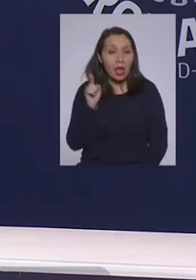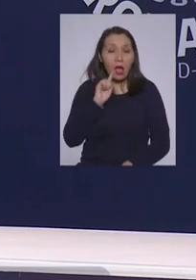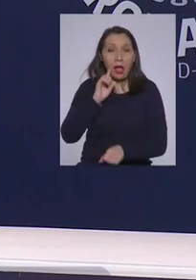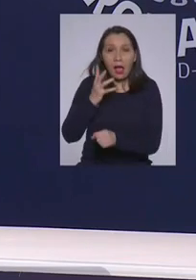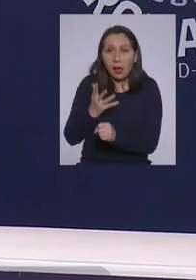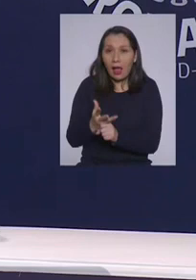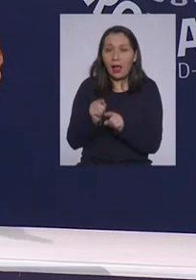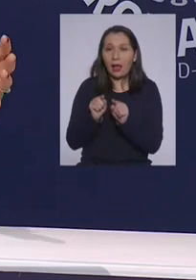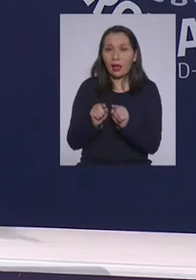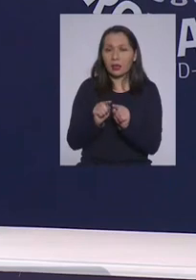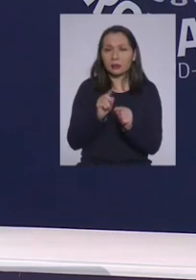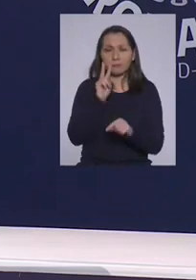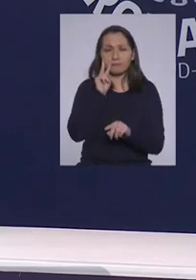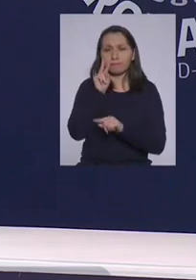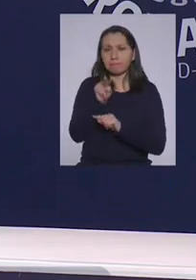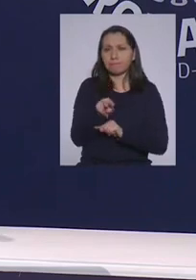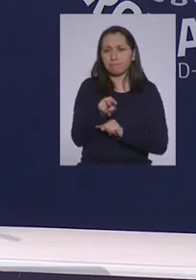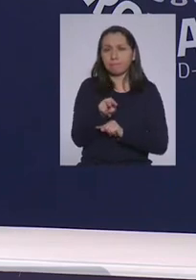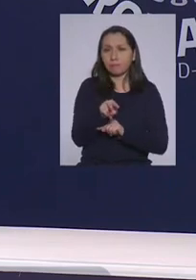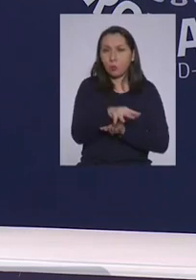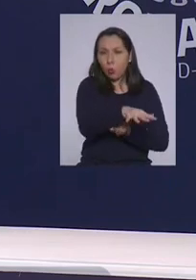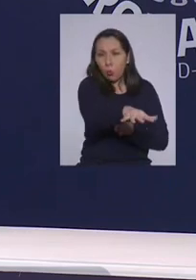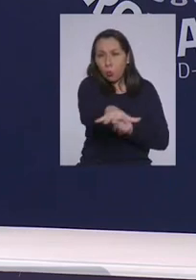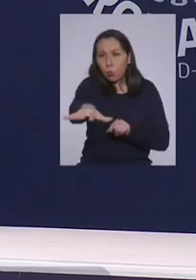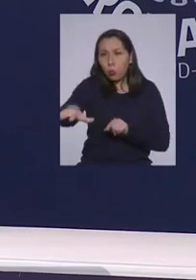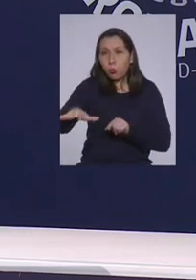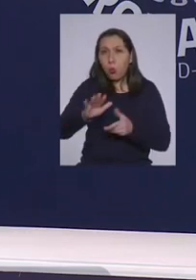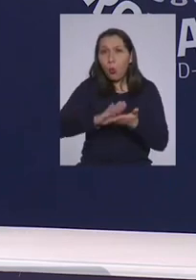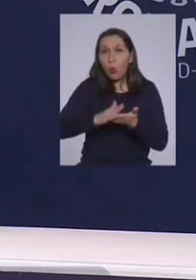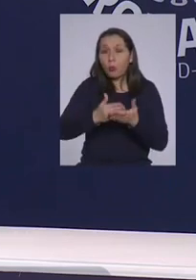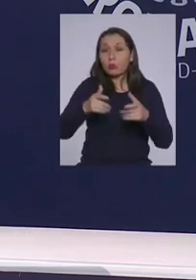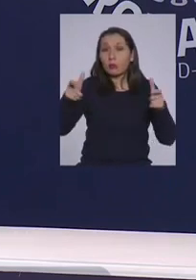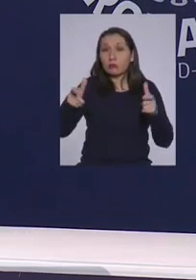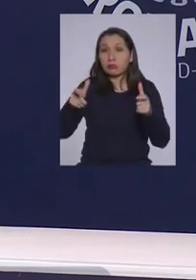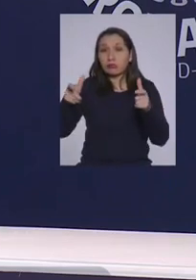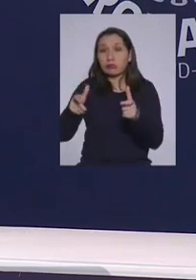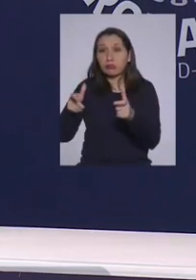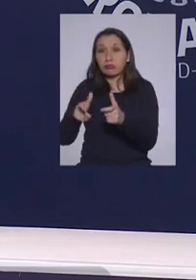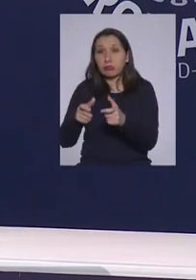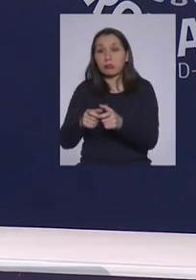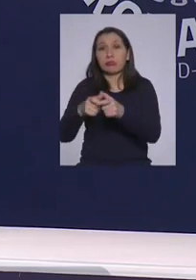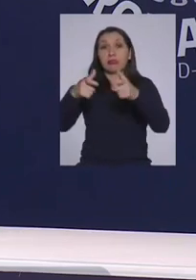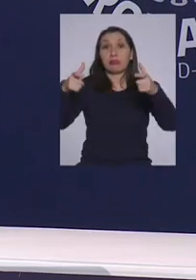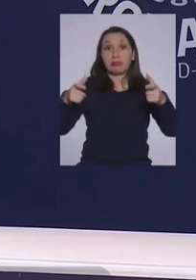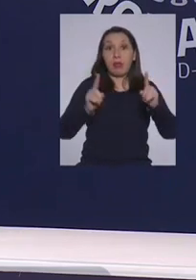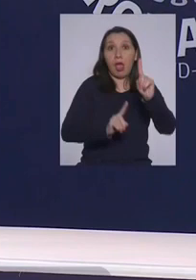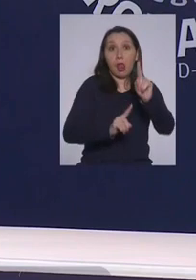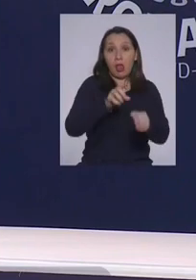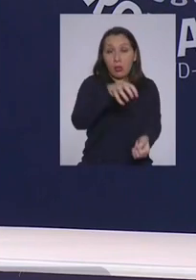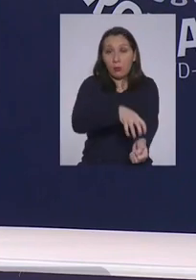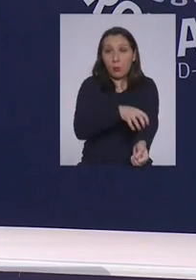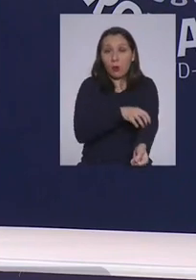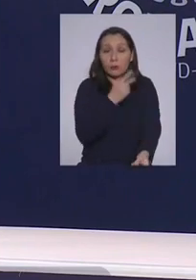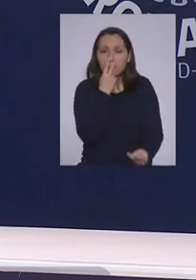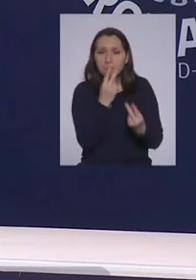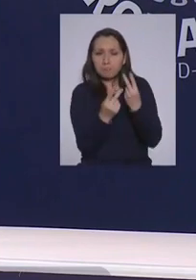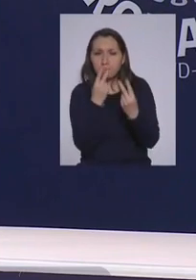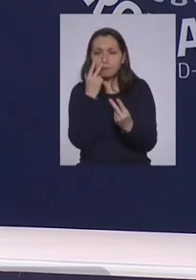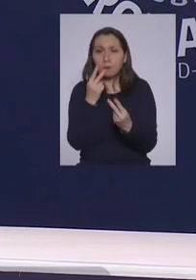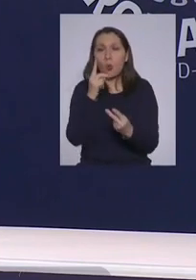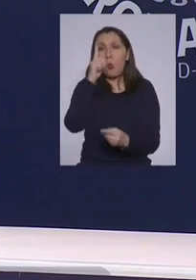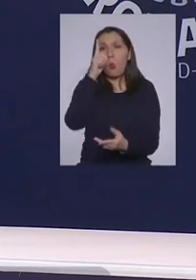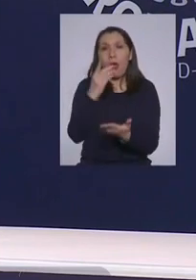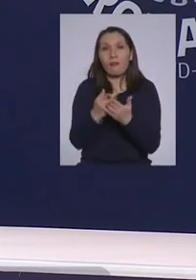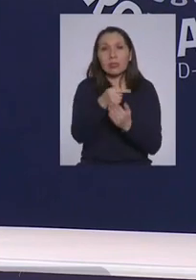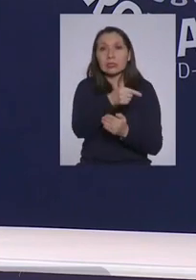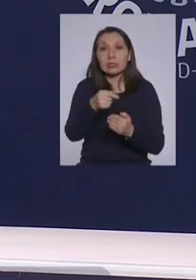tener una perspectiva, una dimensión de cómo va avanzando los brotes en esas regiones, vamos probablemente una vez a